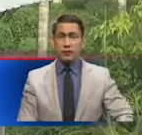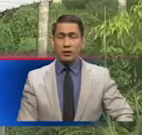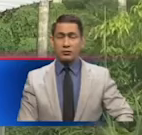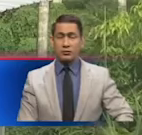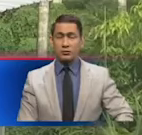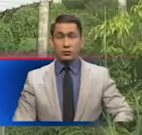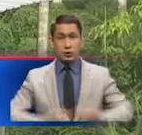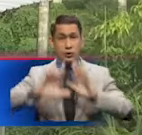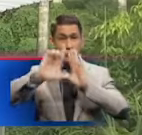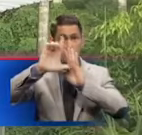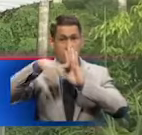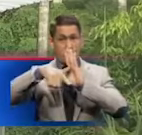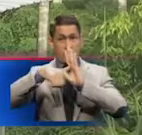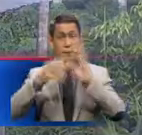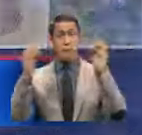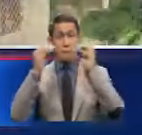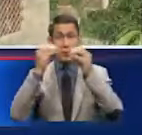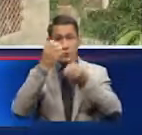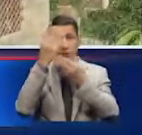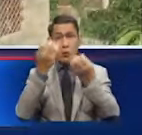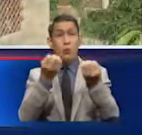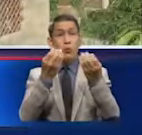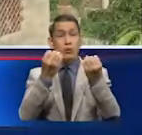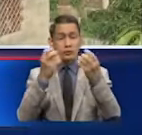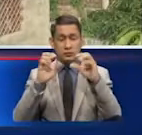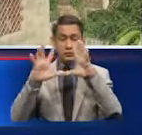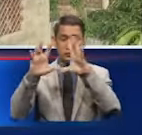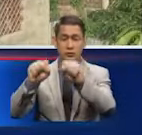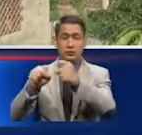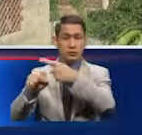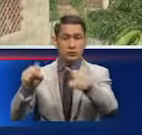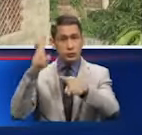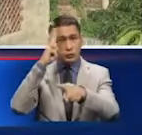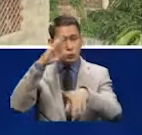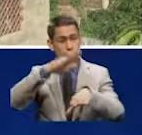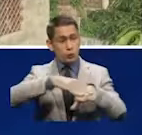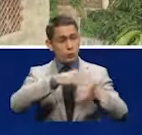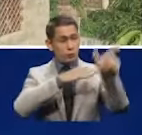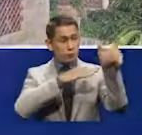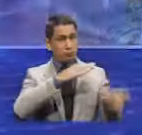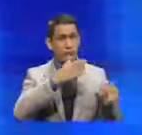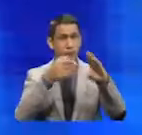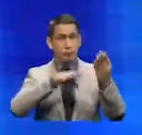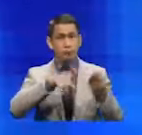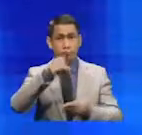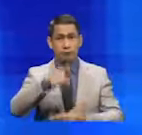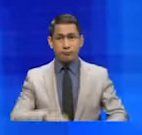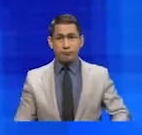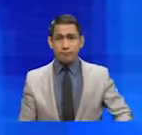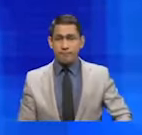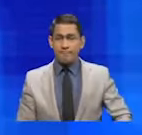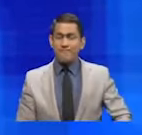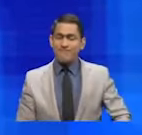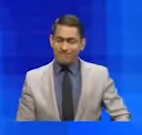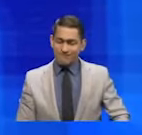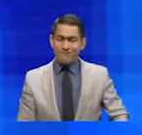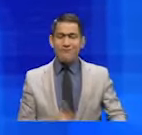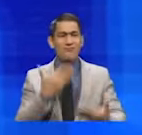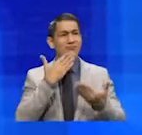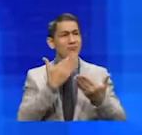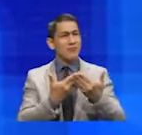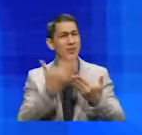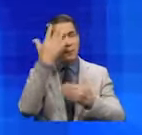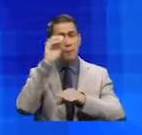Conozca en pocos minutos cuántos hombres están detenidos por este caso. Buenas tardes. Muy buenas tardes, Jorge,